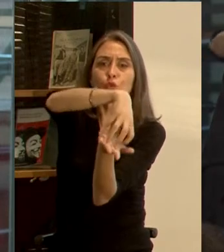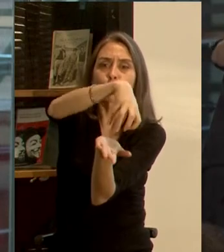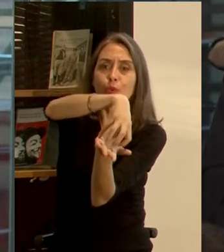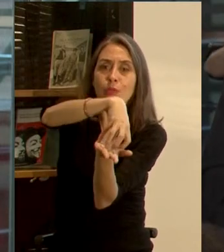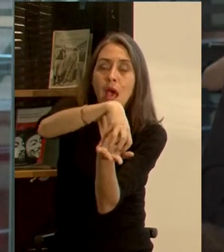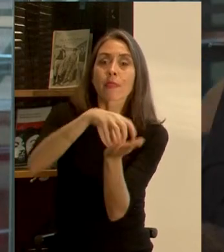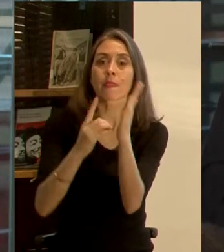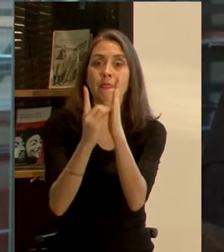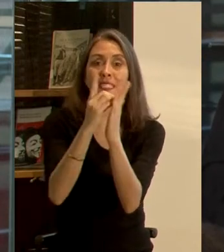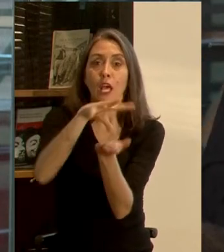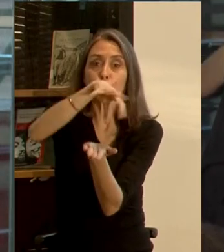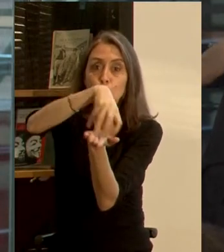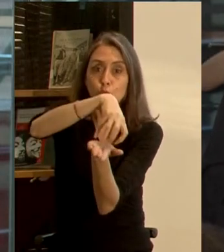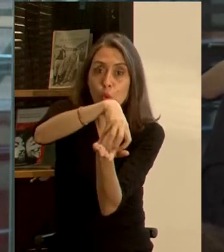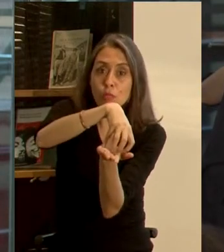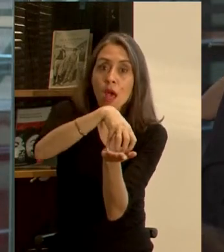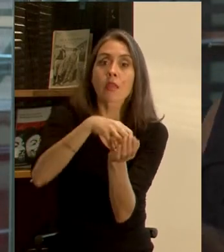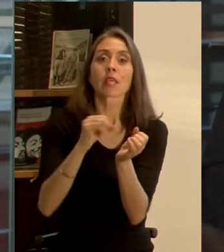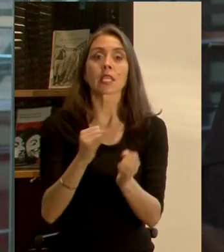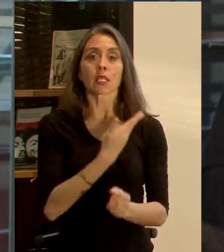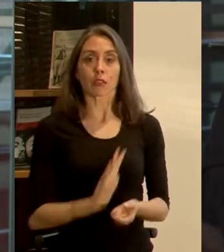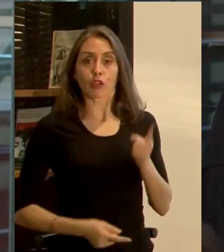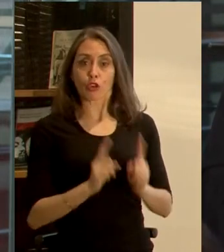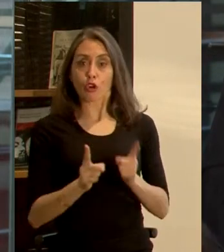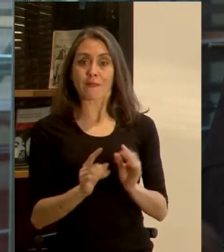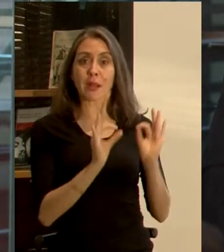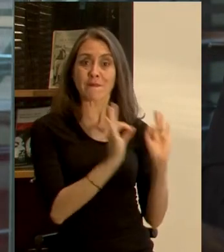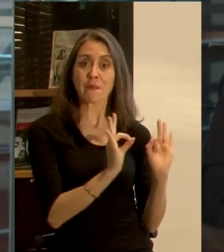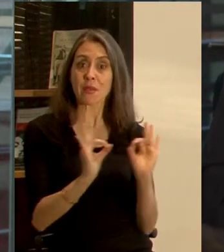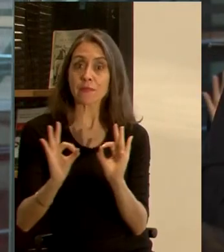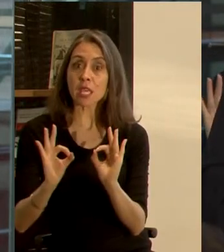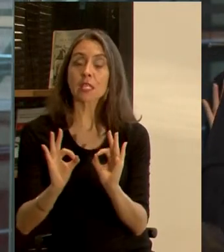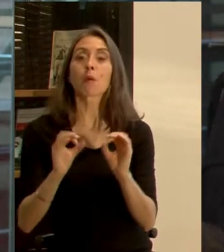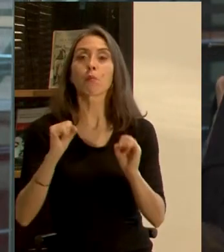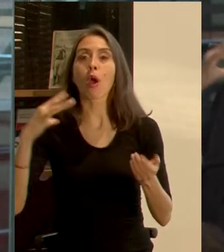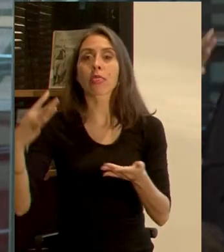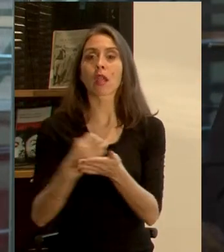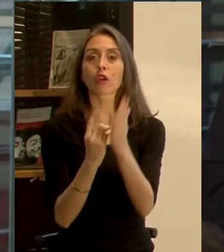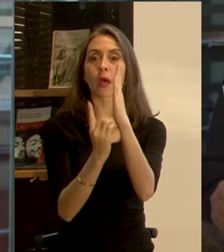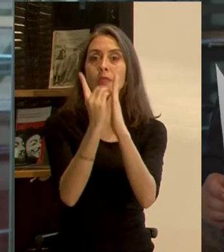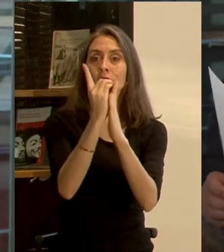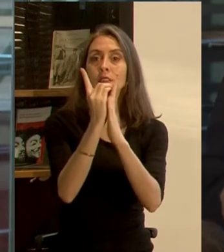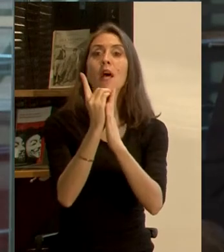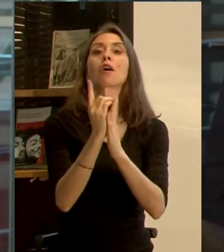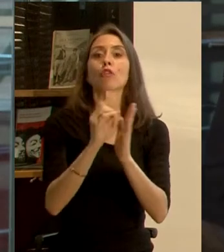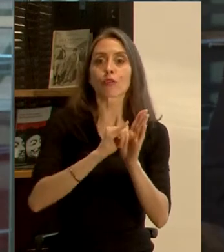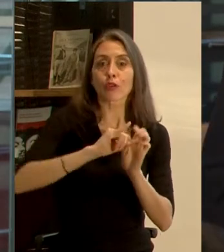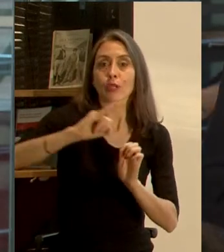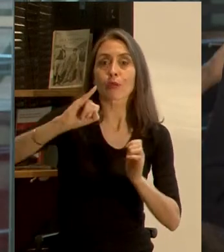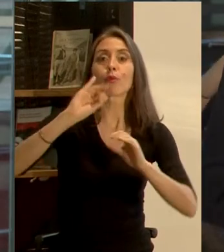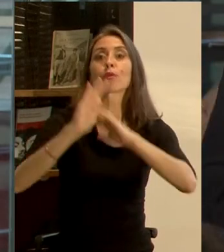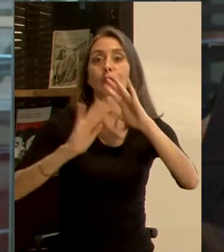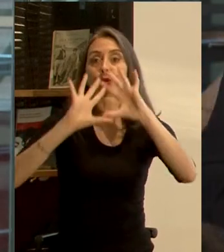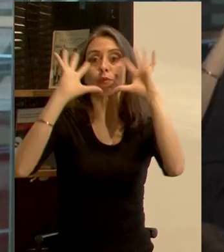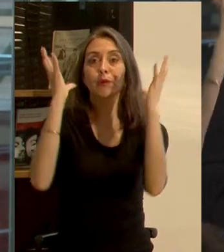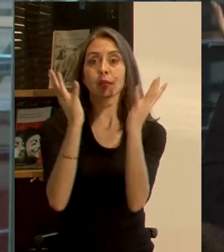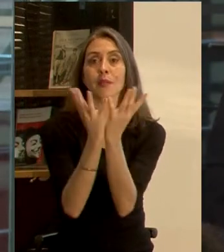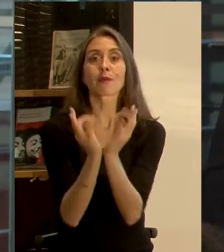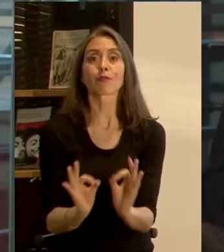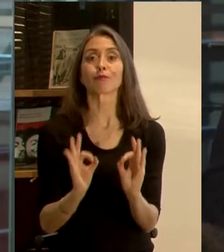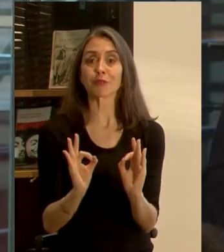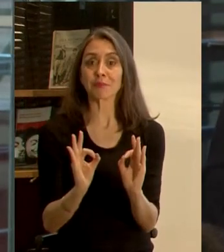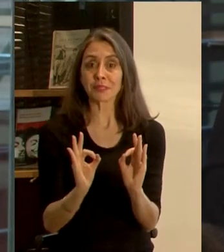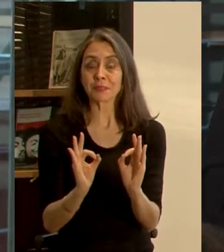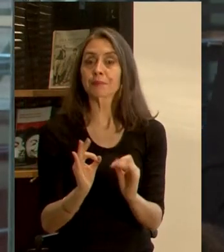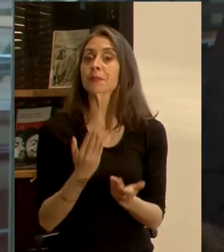que el desarrollo urbano y una correcta gobernanza son pasos decisivos para alcanzar un desarrollo sostenible e integral. De igual manera,